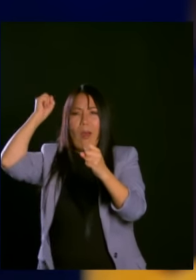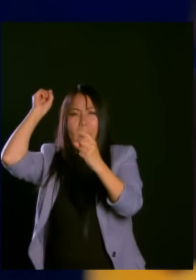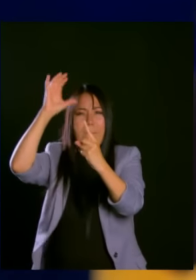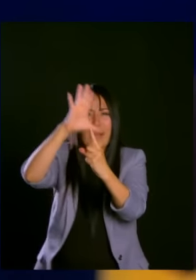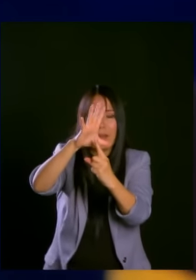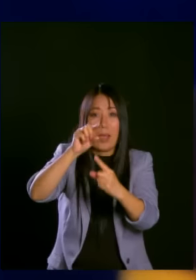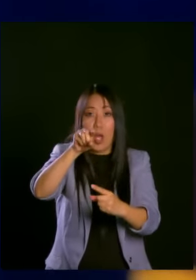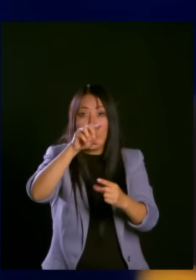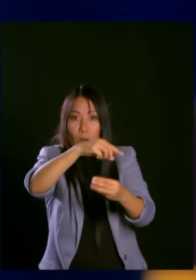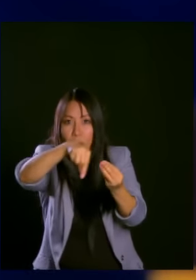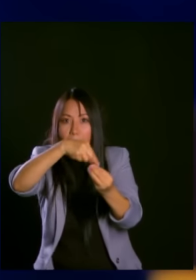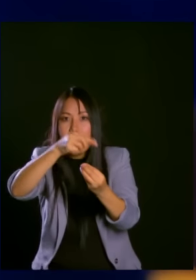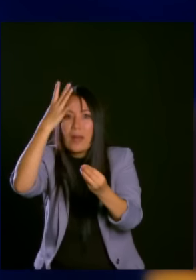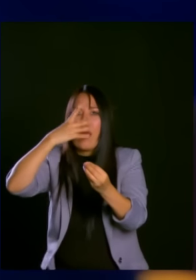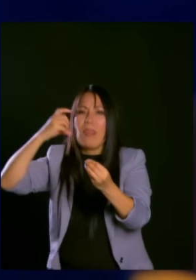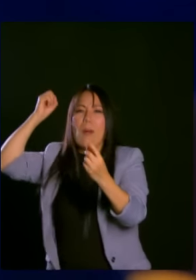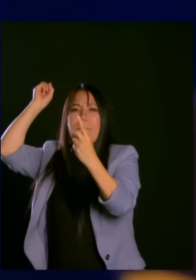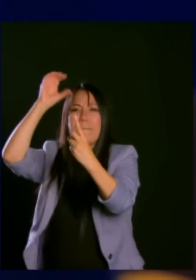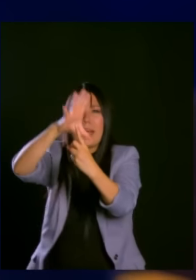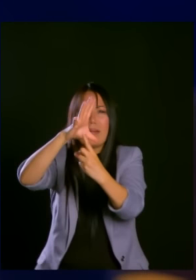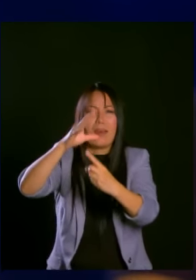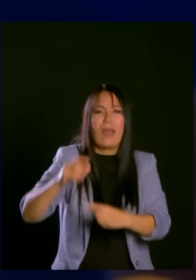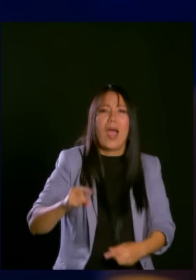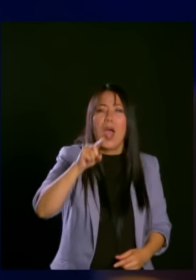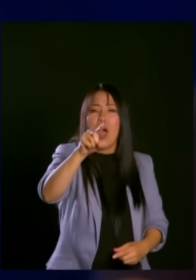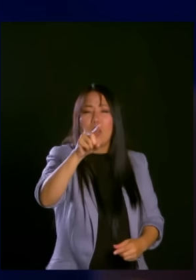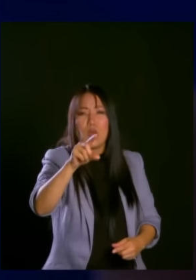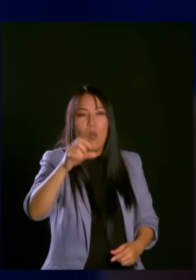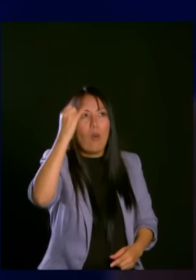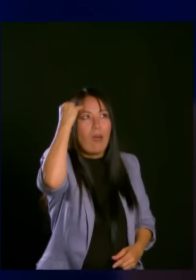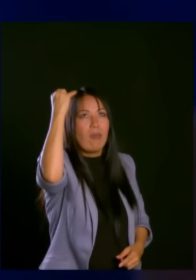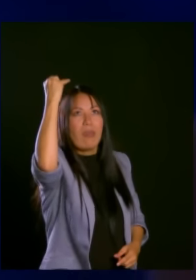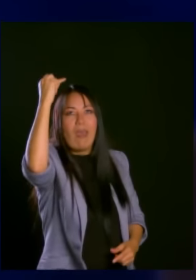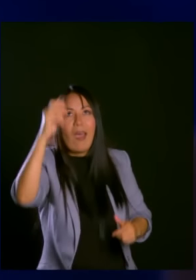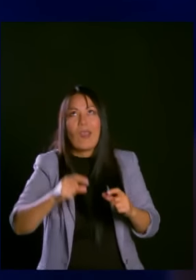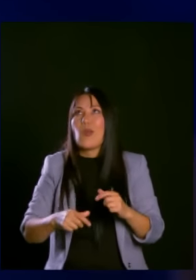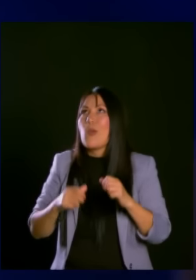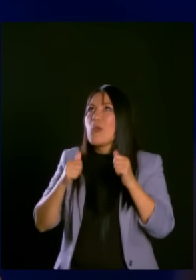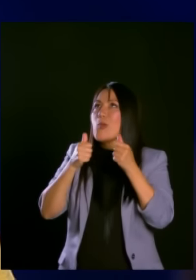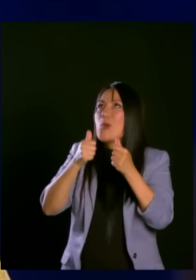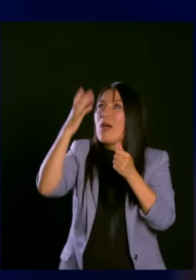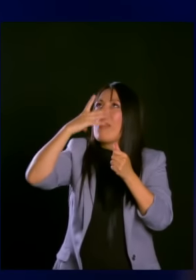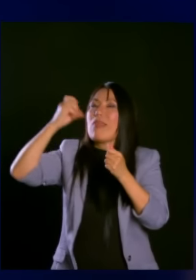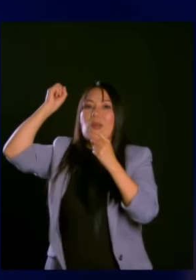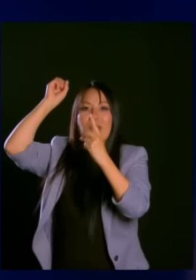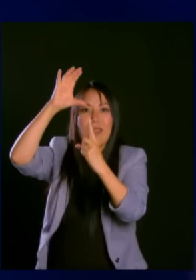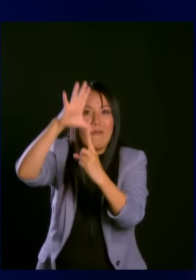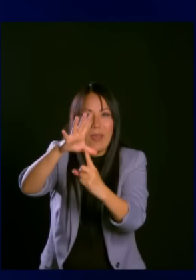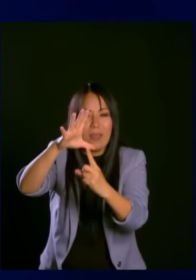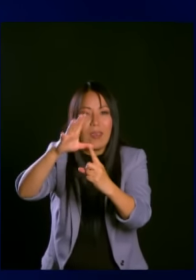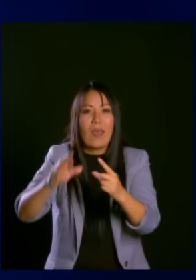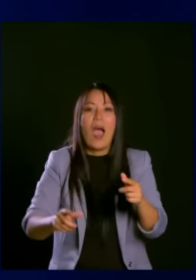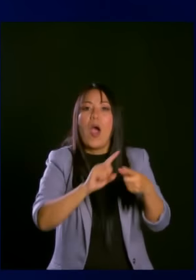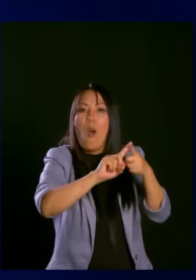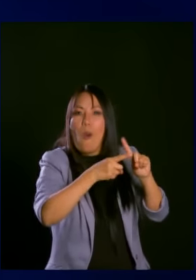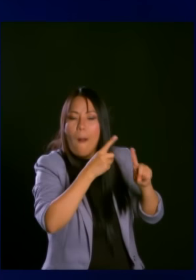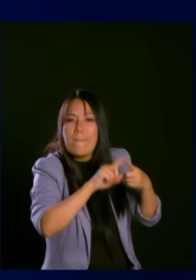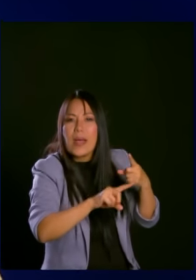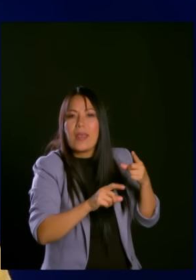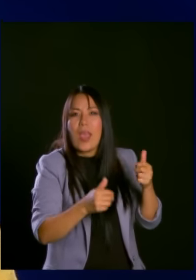familia. Dios te bendiga con buenas y correctas ideas. Dios te bendiga con compañeros y